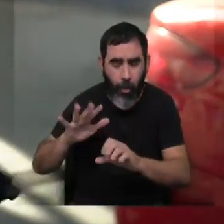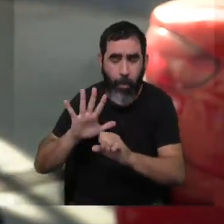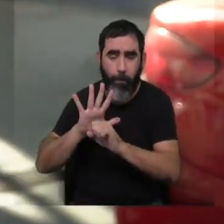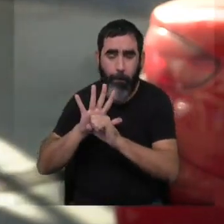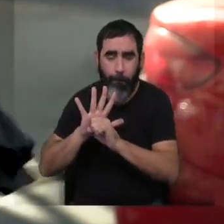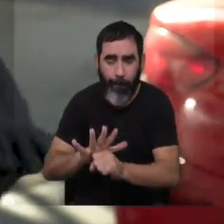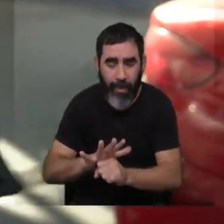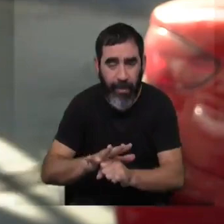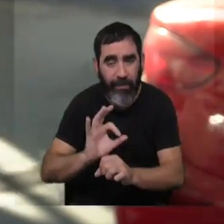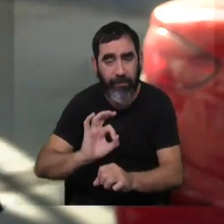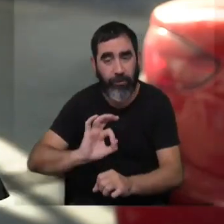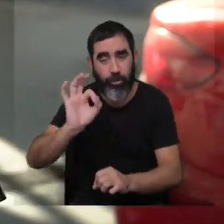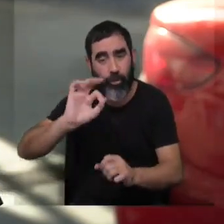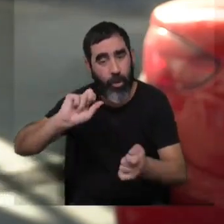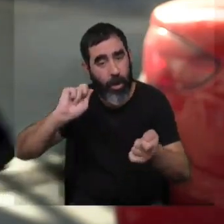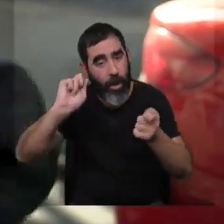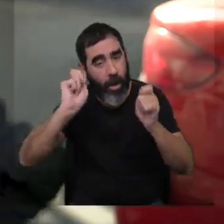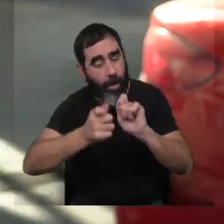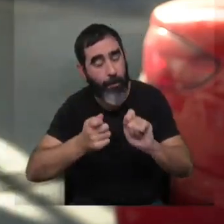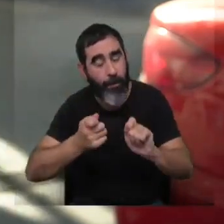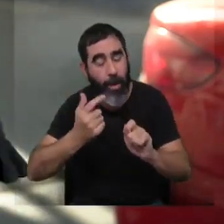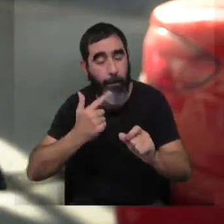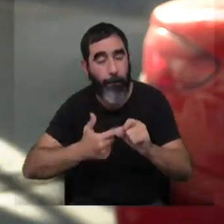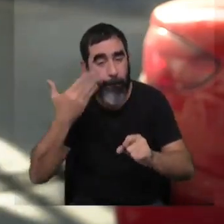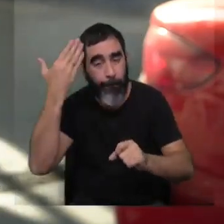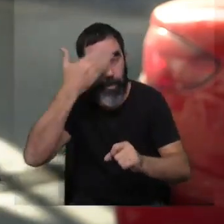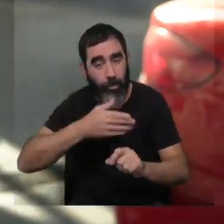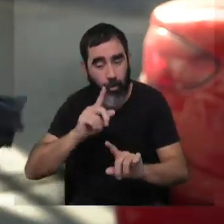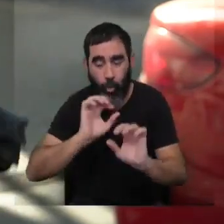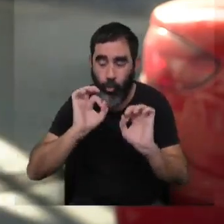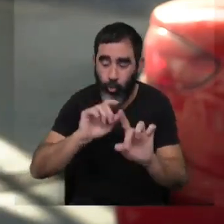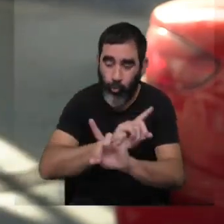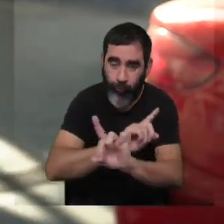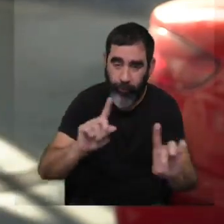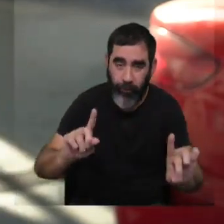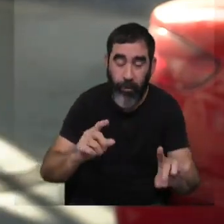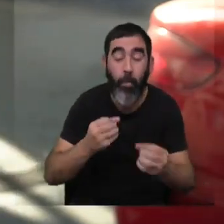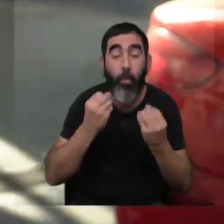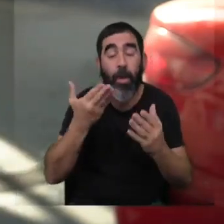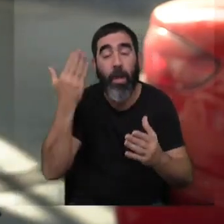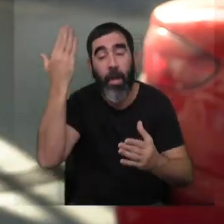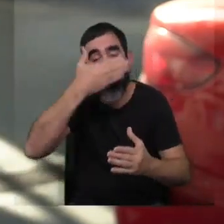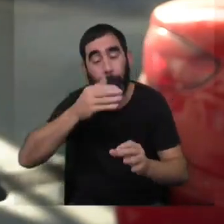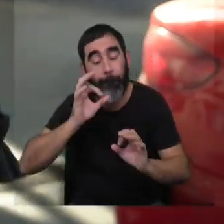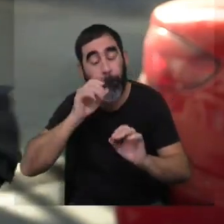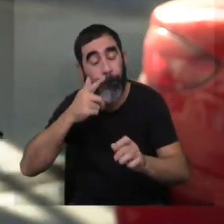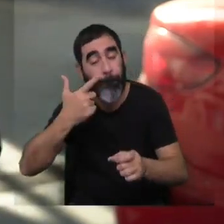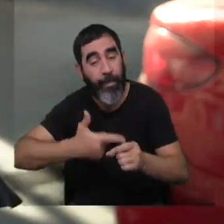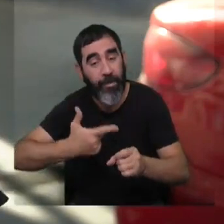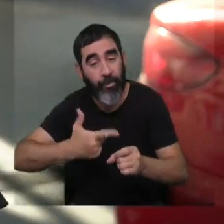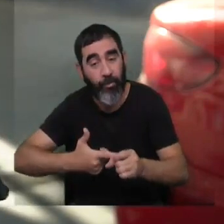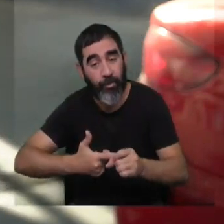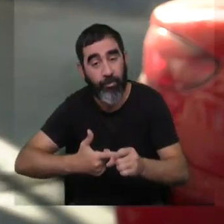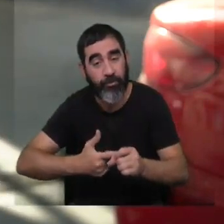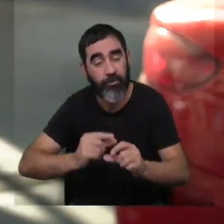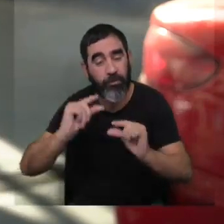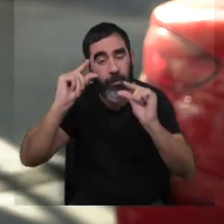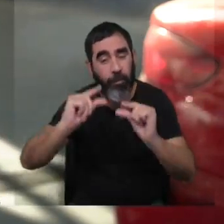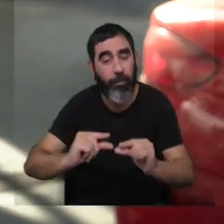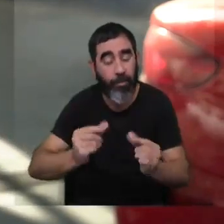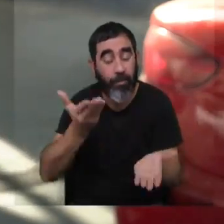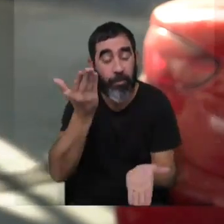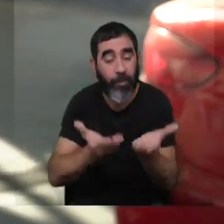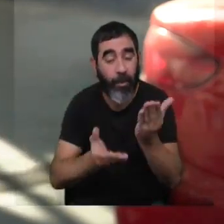temperatura se transforma para generar petróleo. Pero eso no es suficiente, porque ese petróleo que se forma, como tiene menor densidad